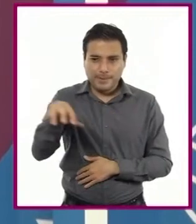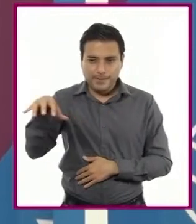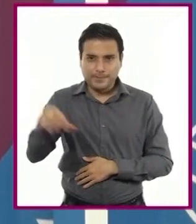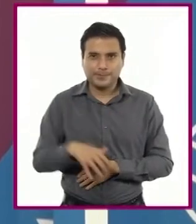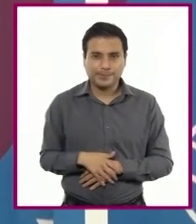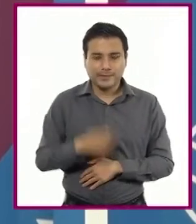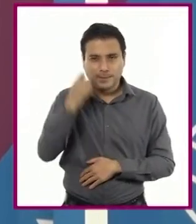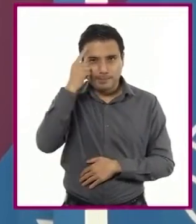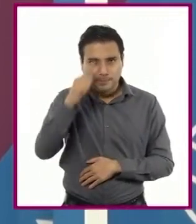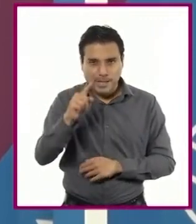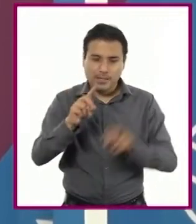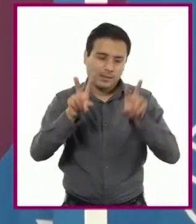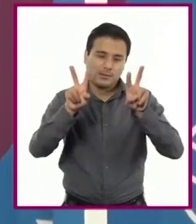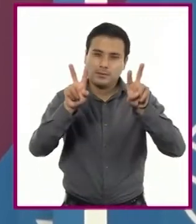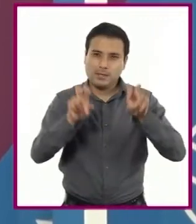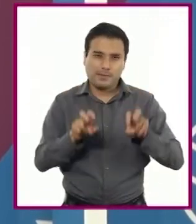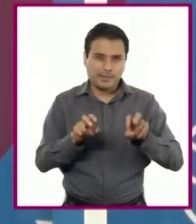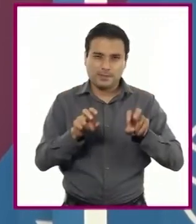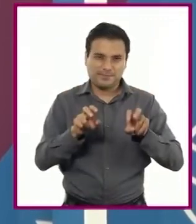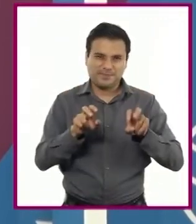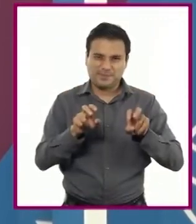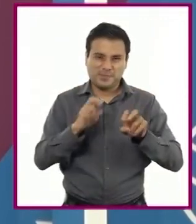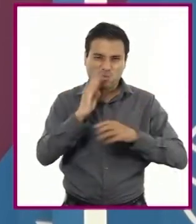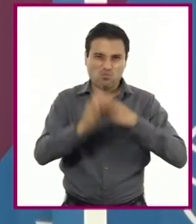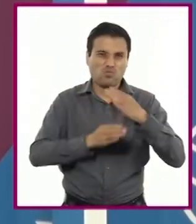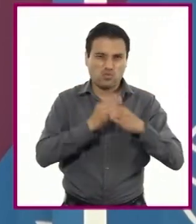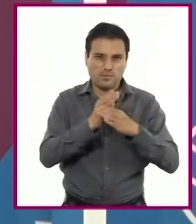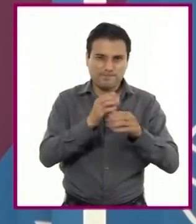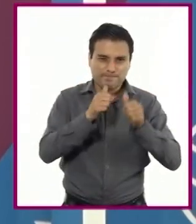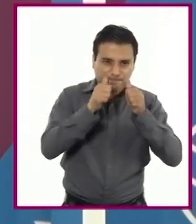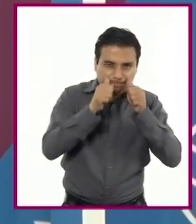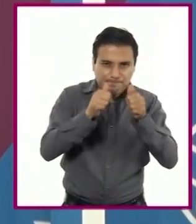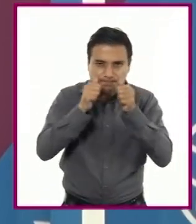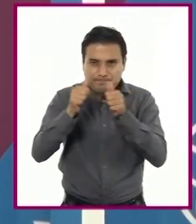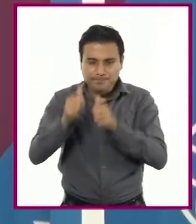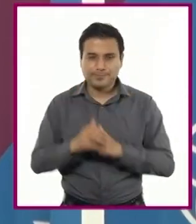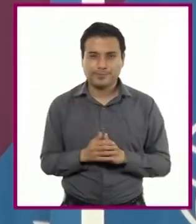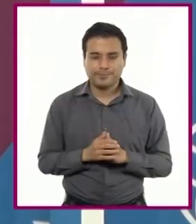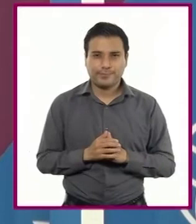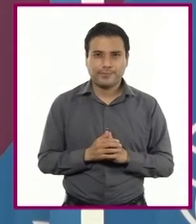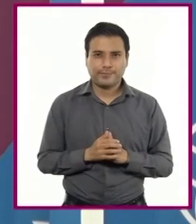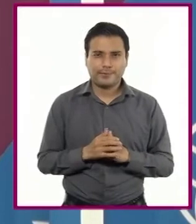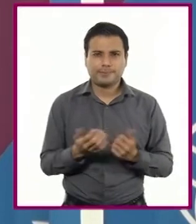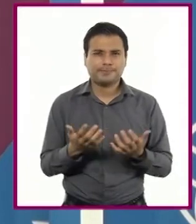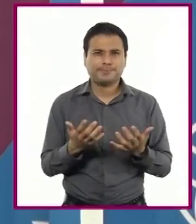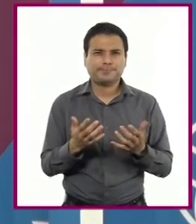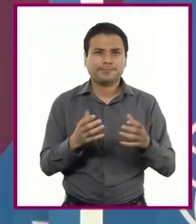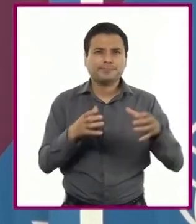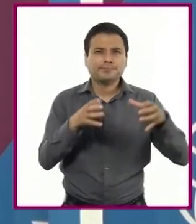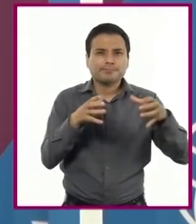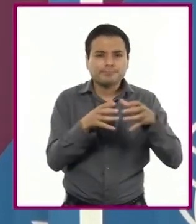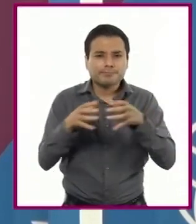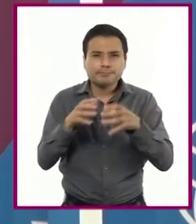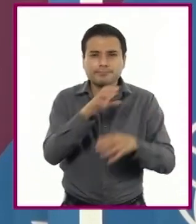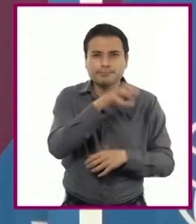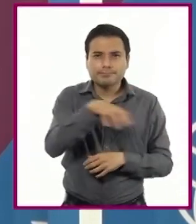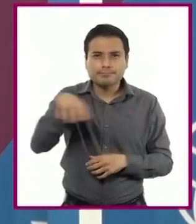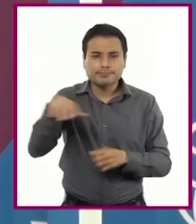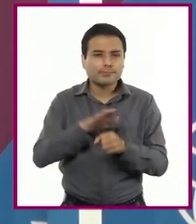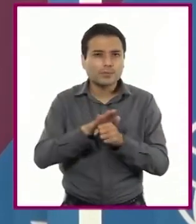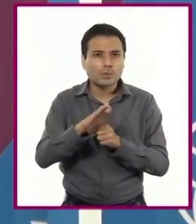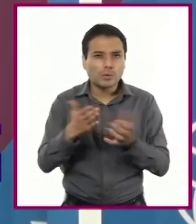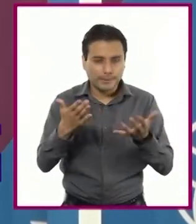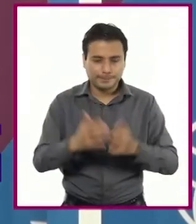particulares de casi todos los asuntos del mundo. Los principales órganos de la ONU son: